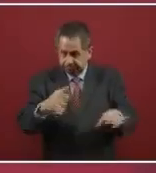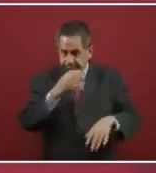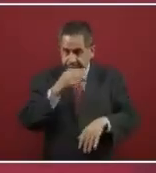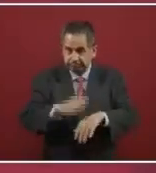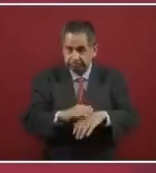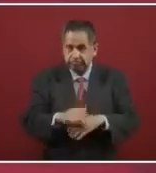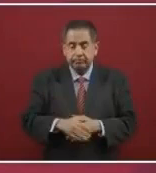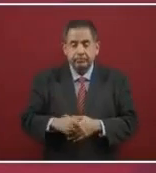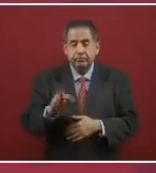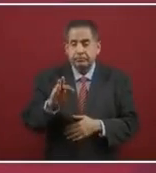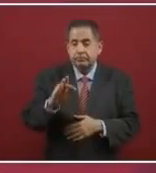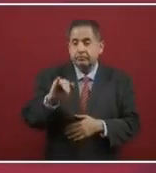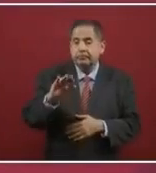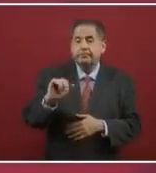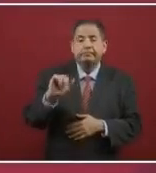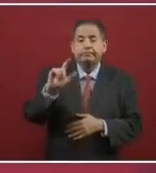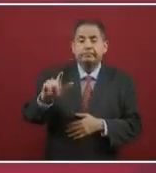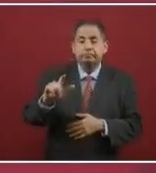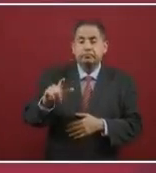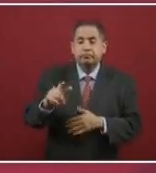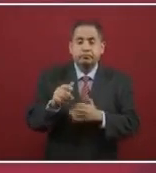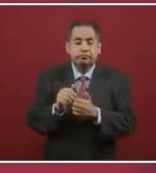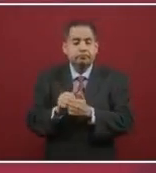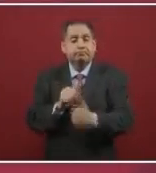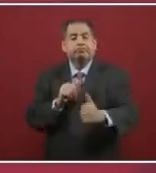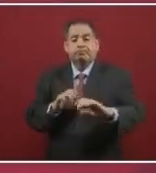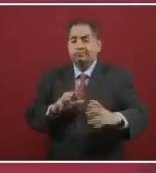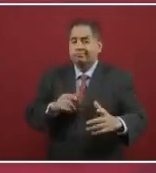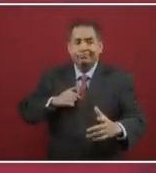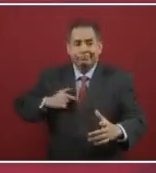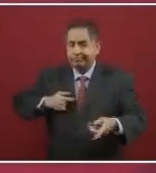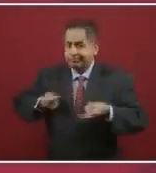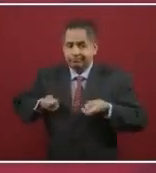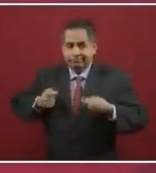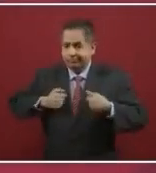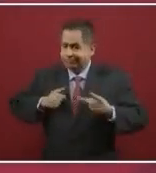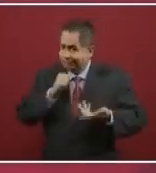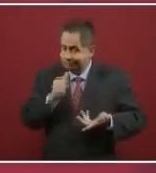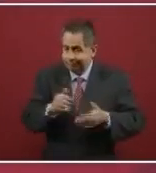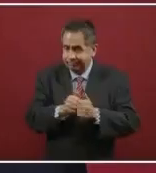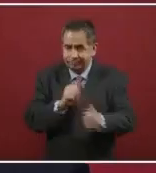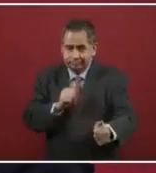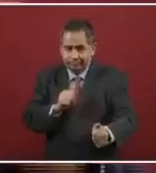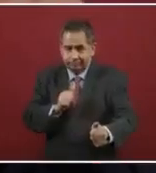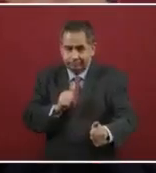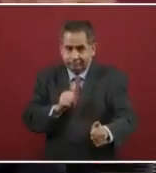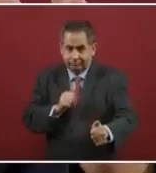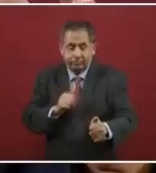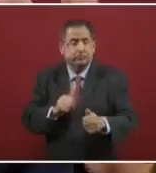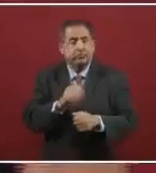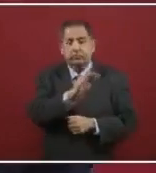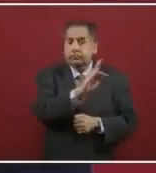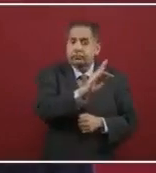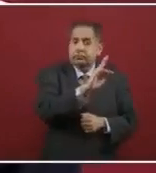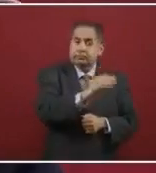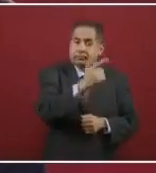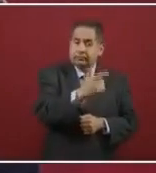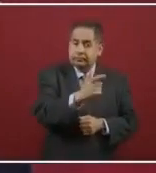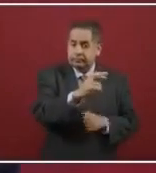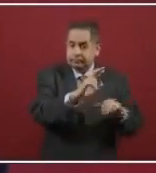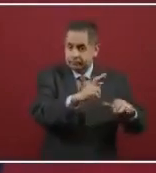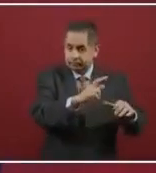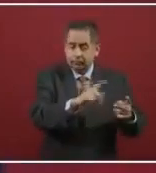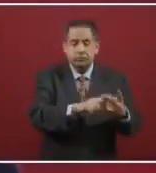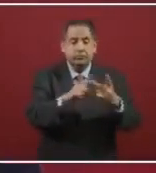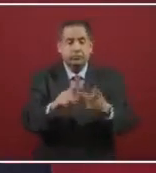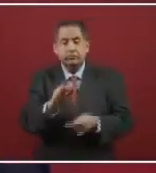las fiscalías son autónomas. Sí. La Fiscalía General y las fiscalías